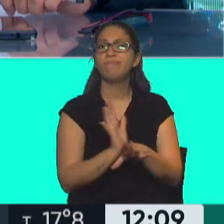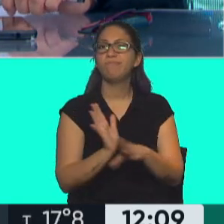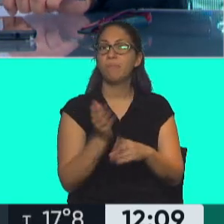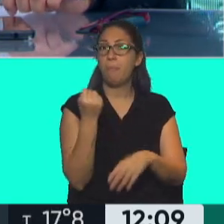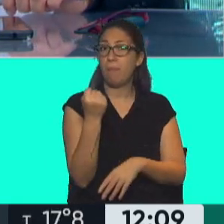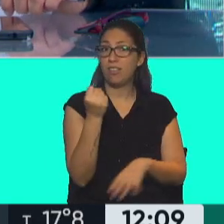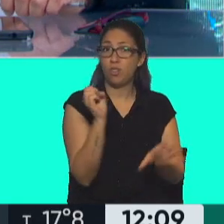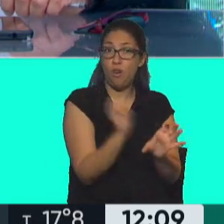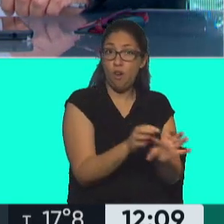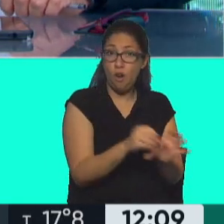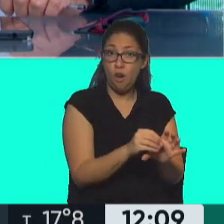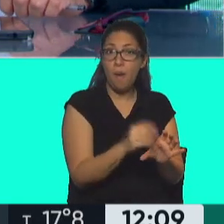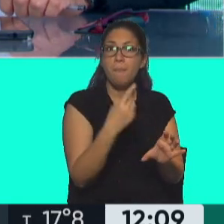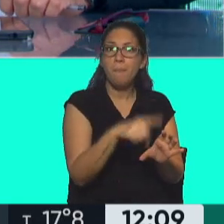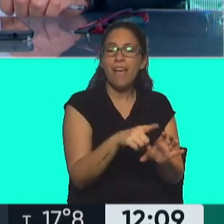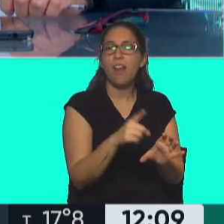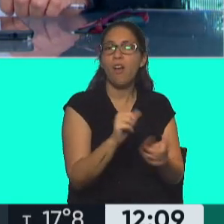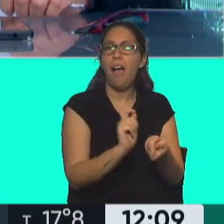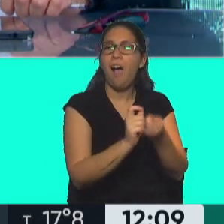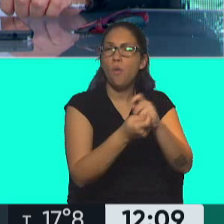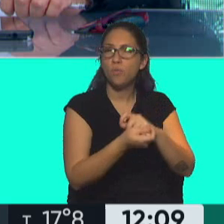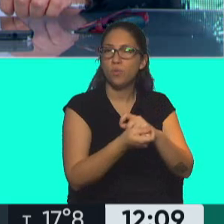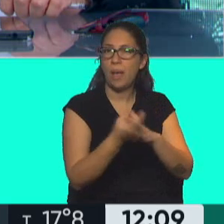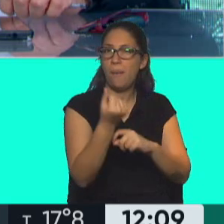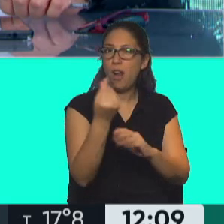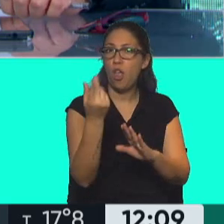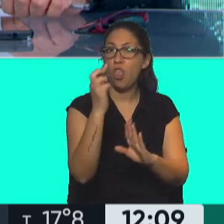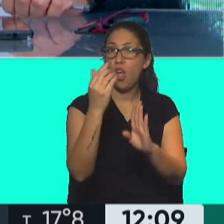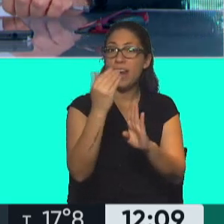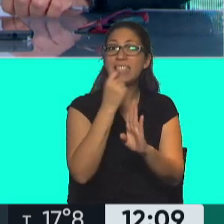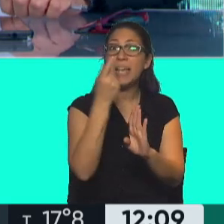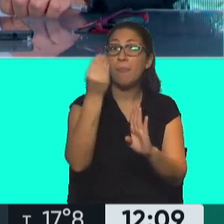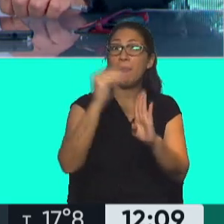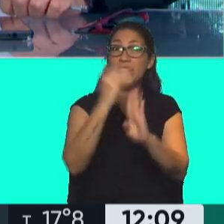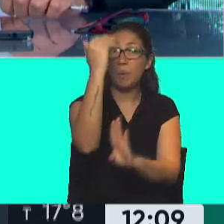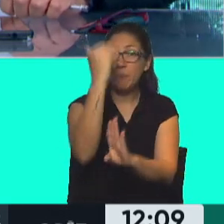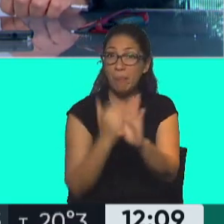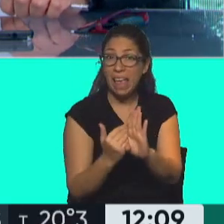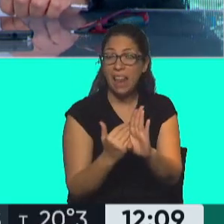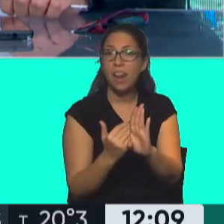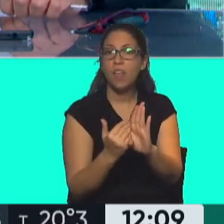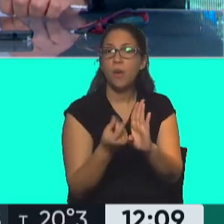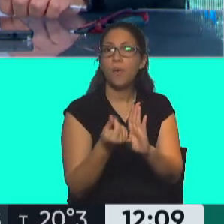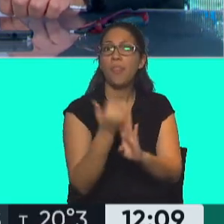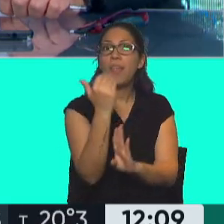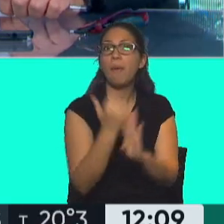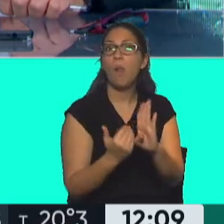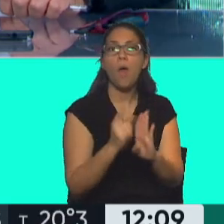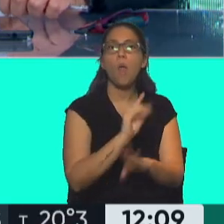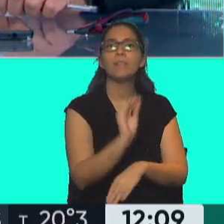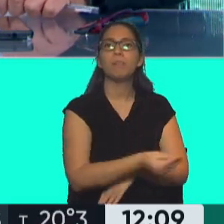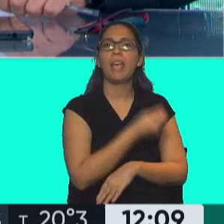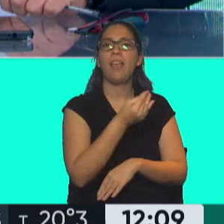pesos, pero se ajustan al valor del dólar. Si ocurriera una devaluación, que es el mensaje que se le da, no es que ustedes pierden